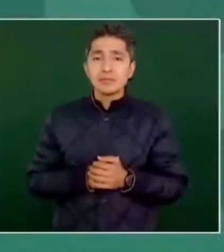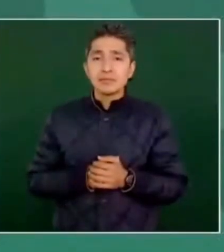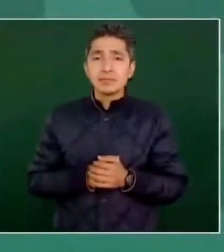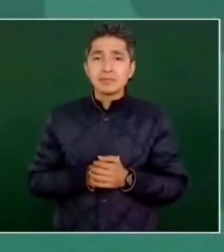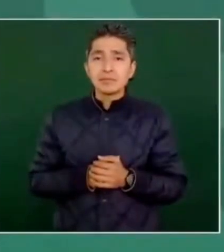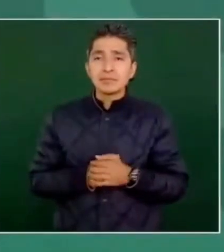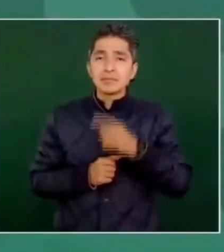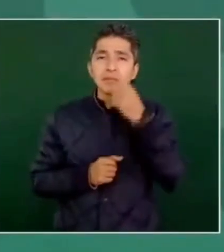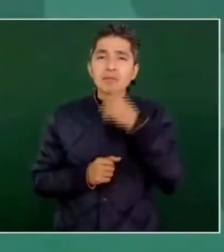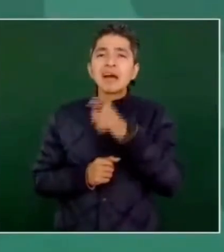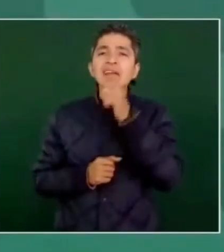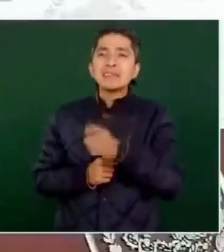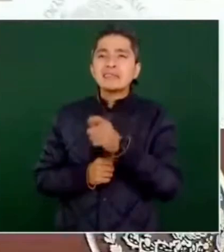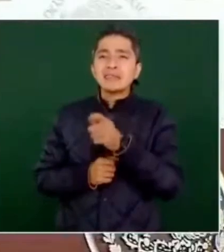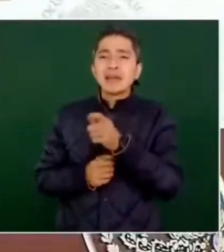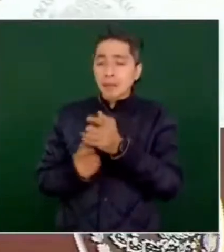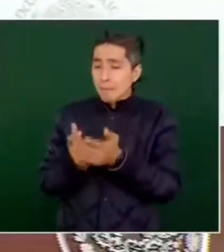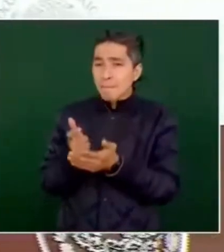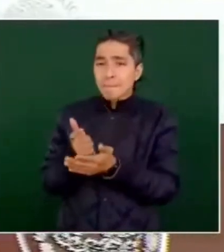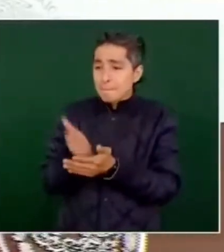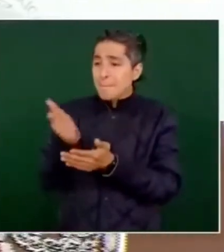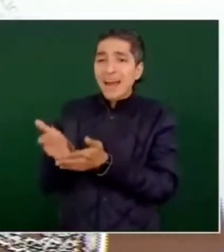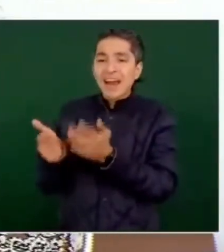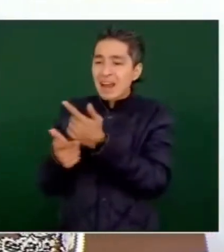a pagarme la fianza